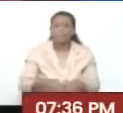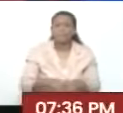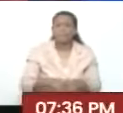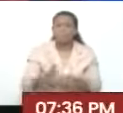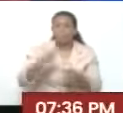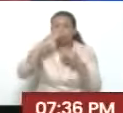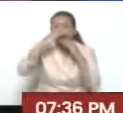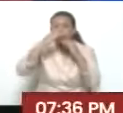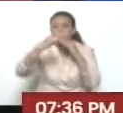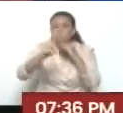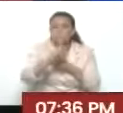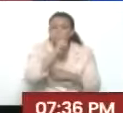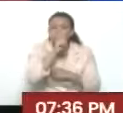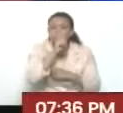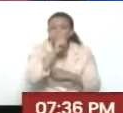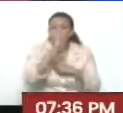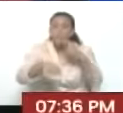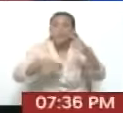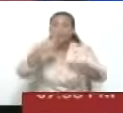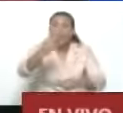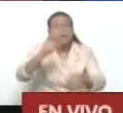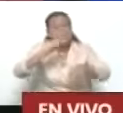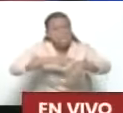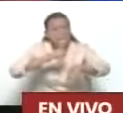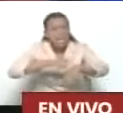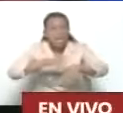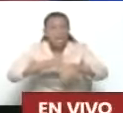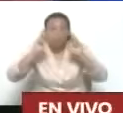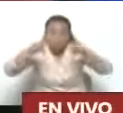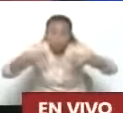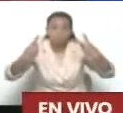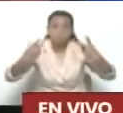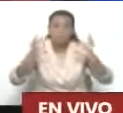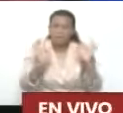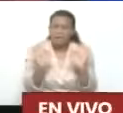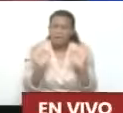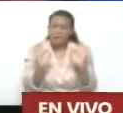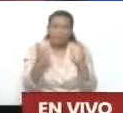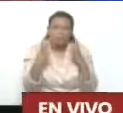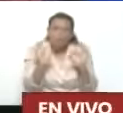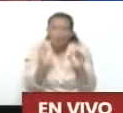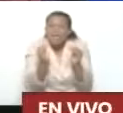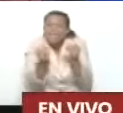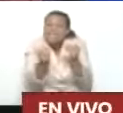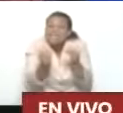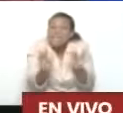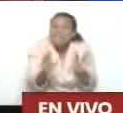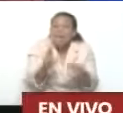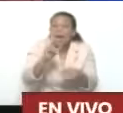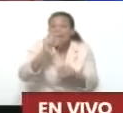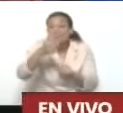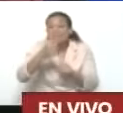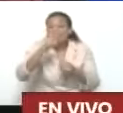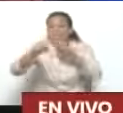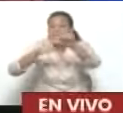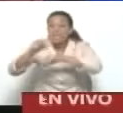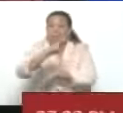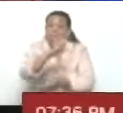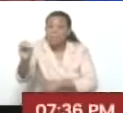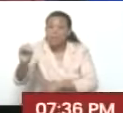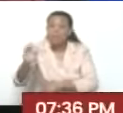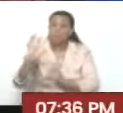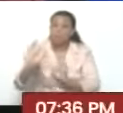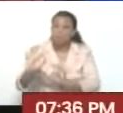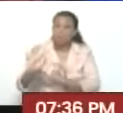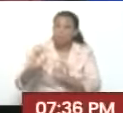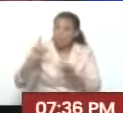adormecimiento. Después hubo un periodo de predespertar, pero no llegó un despertar, empezando el siglo XX. Igualmente